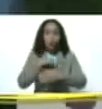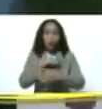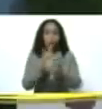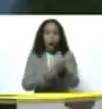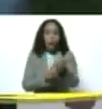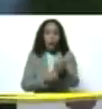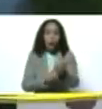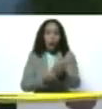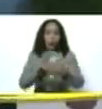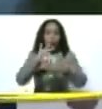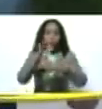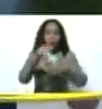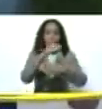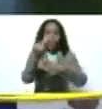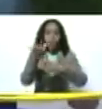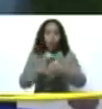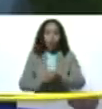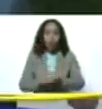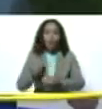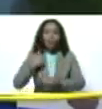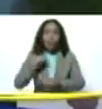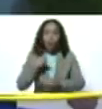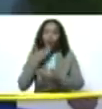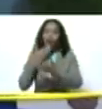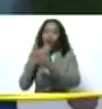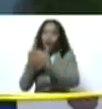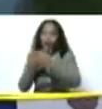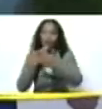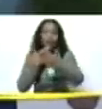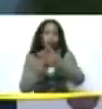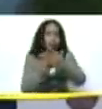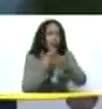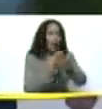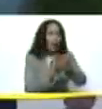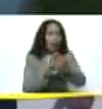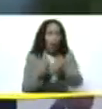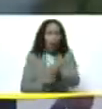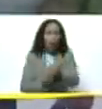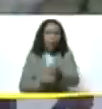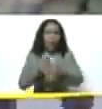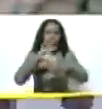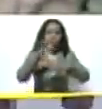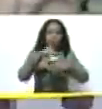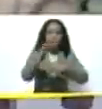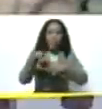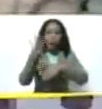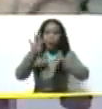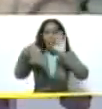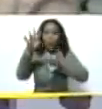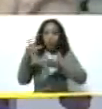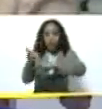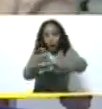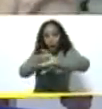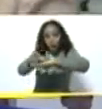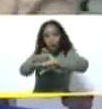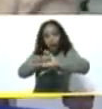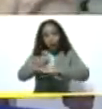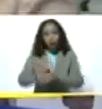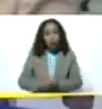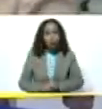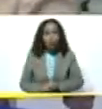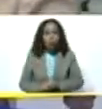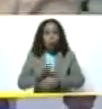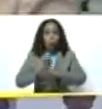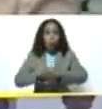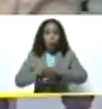del Caribe. Tenemos que darle las gracias a nuestros hermanos del Caribe, a los 14 gobiernos, por